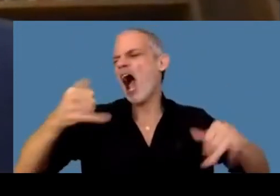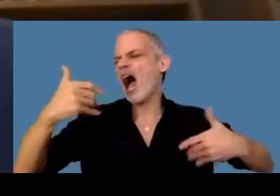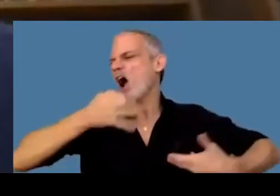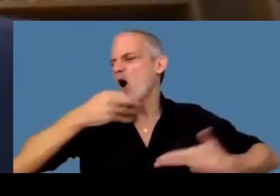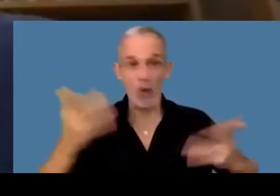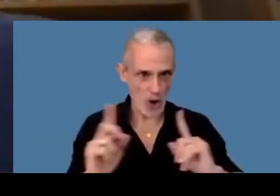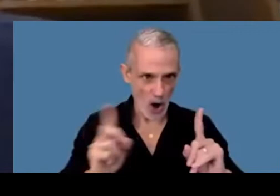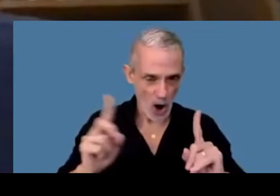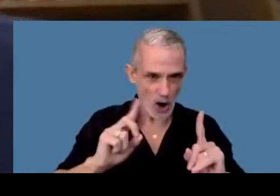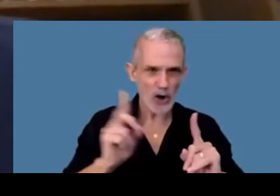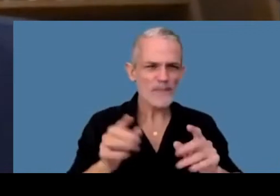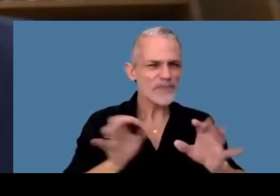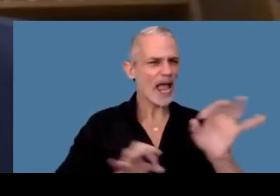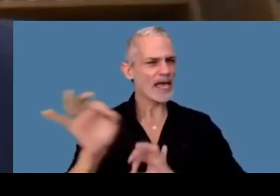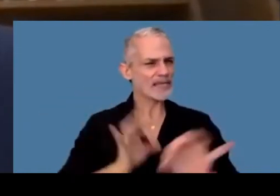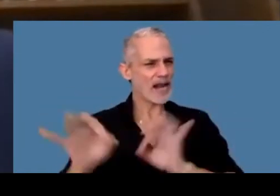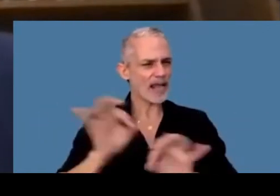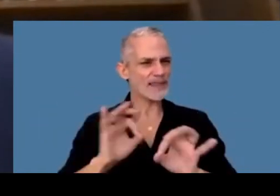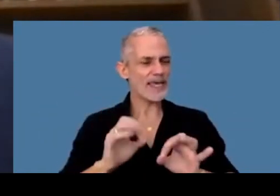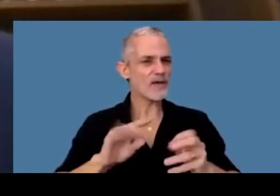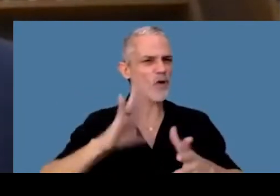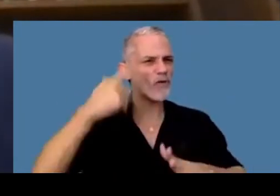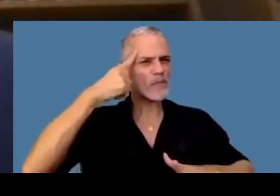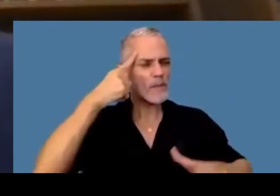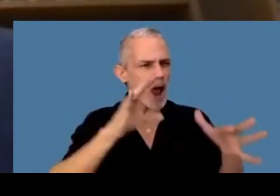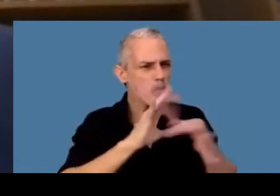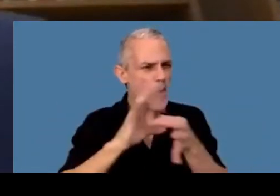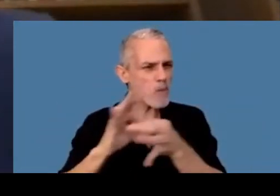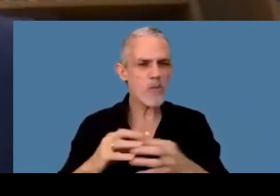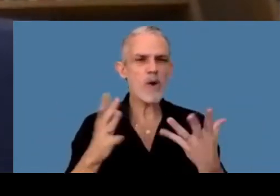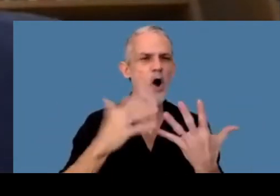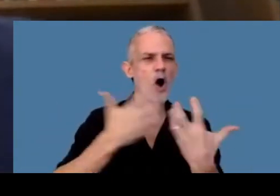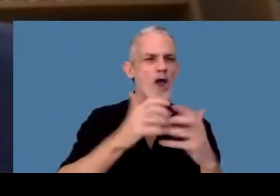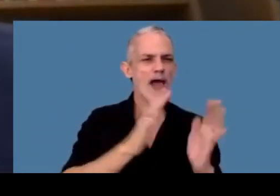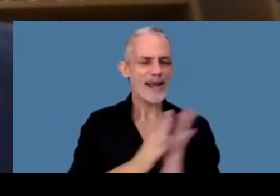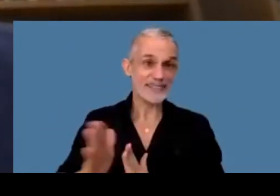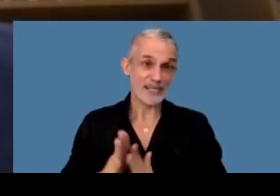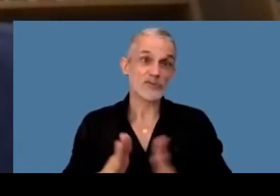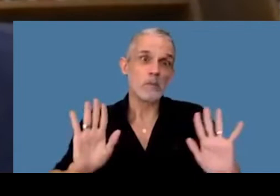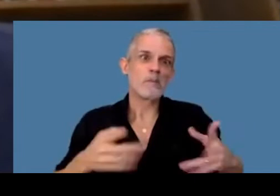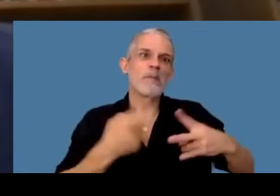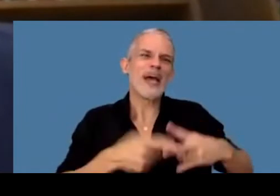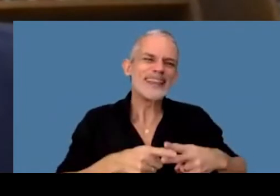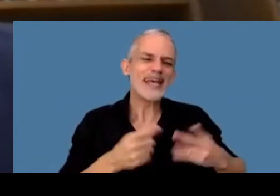estrategia y de una lógica de organización y técnicamente de una estructura sindical.